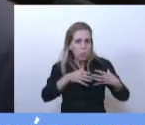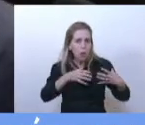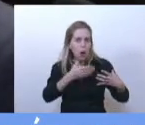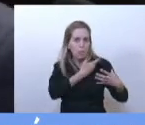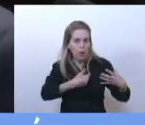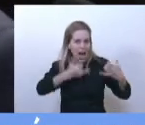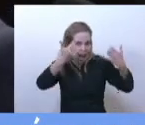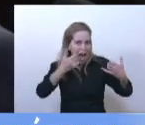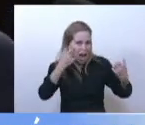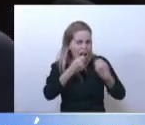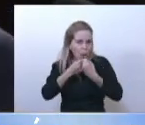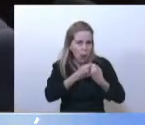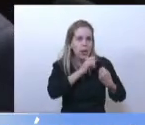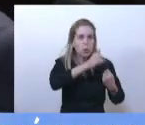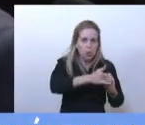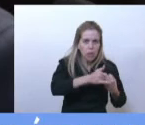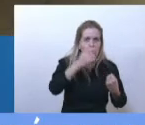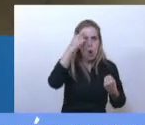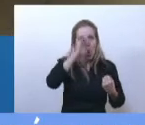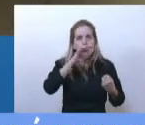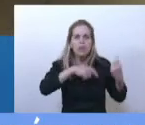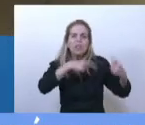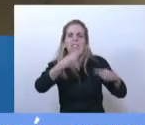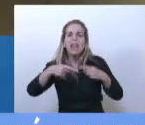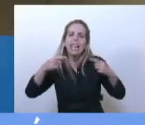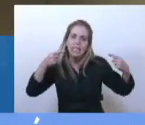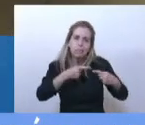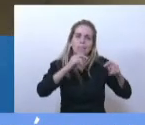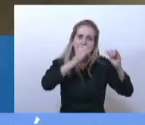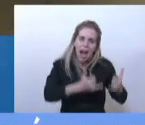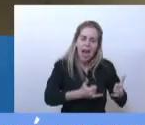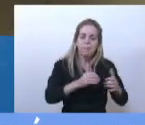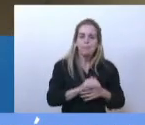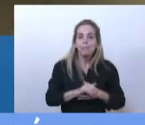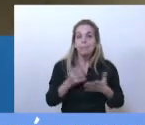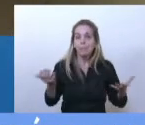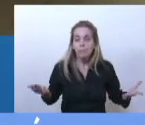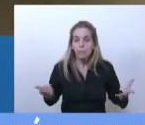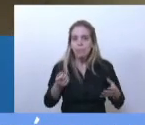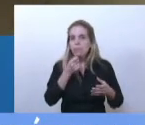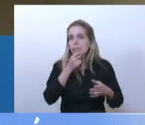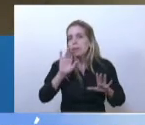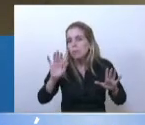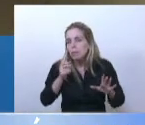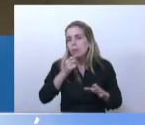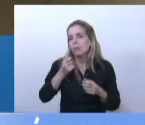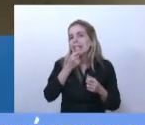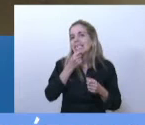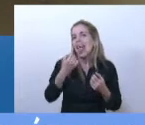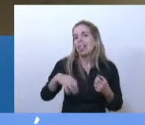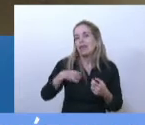por supuesto que no nos agrada tener que aceptar una modificación por denegó una ley